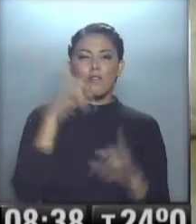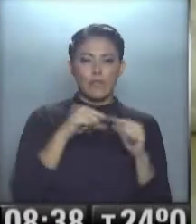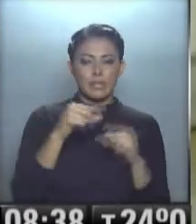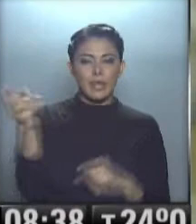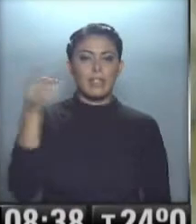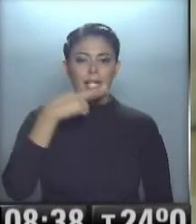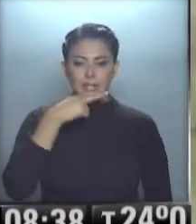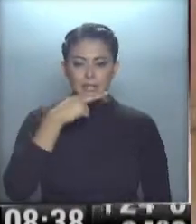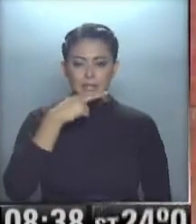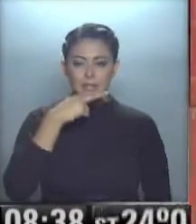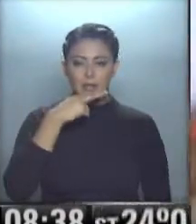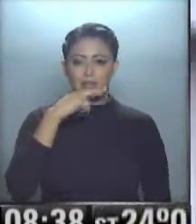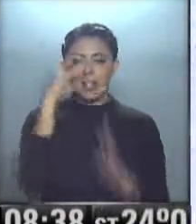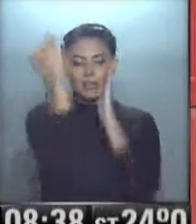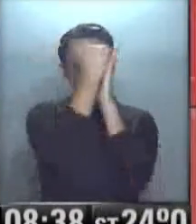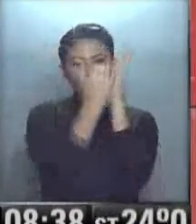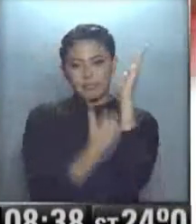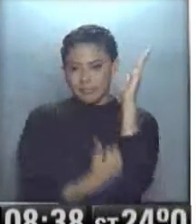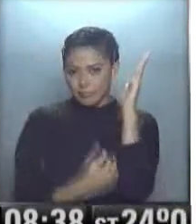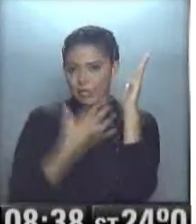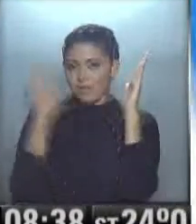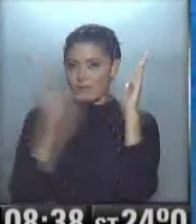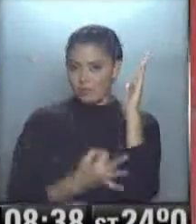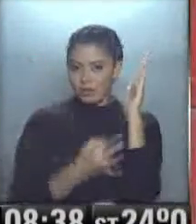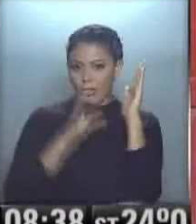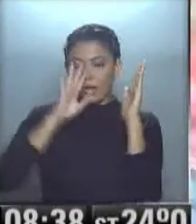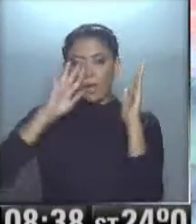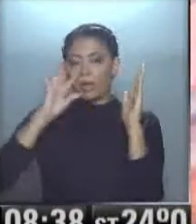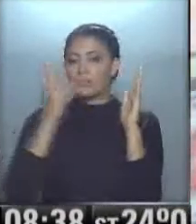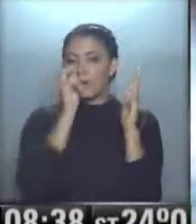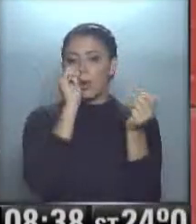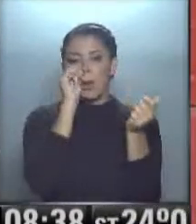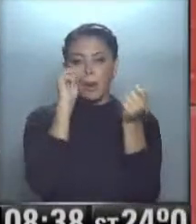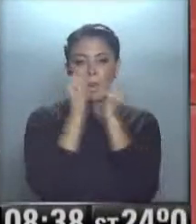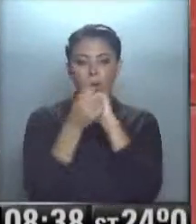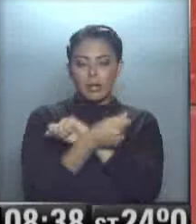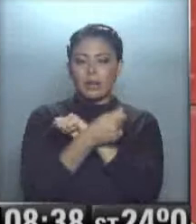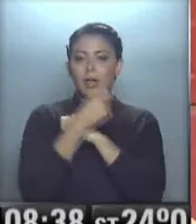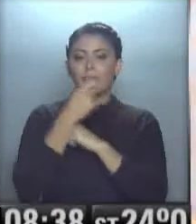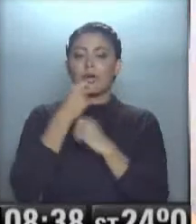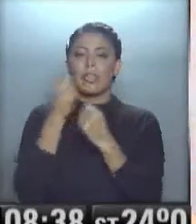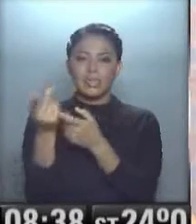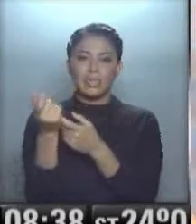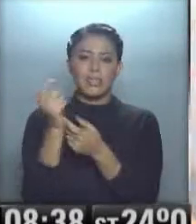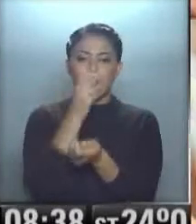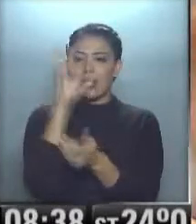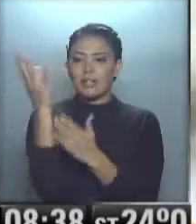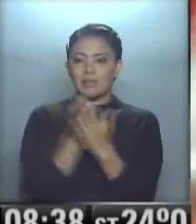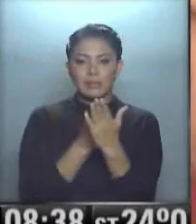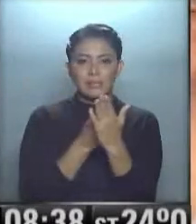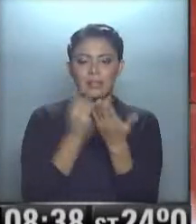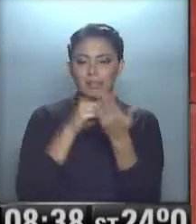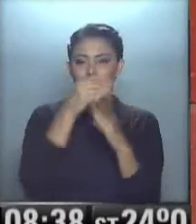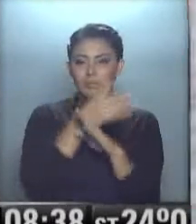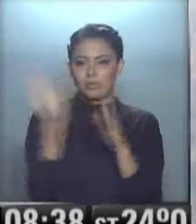haber listados reales en función de todos los cambios de quita y de dar y quitar vacantes que hubo durante el mes de